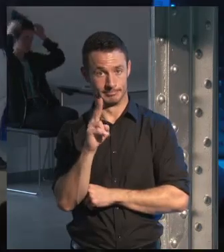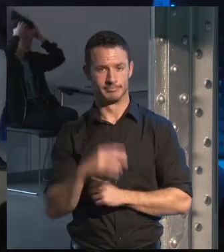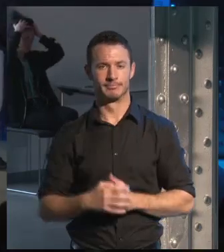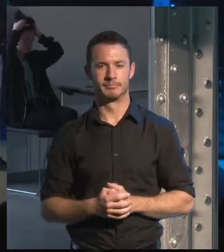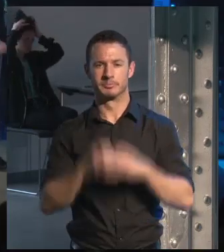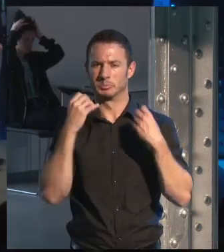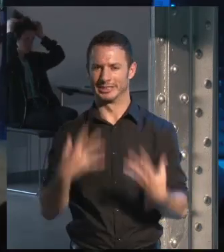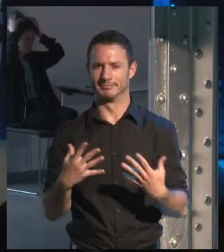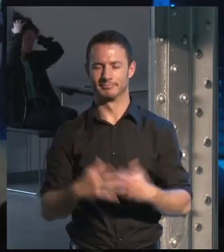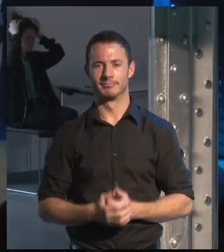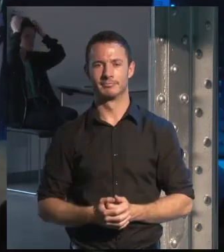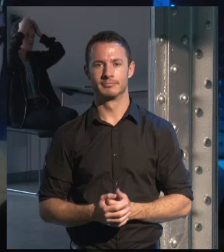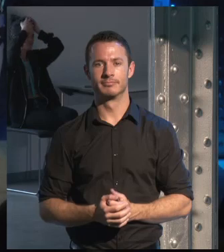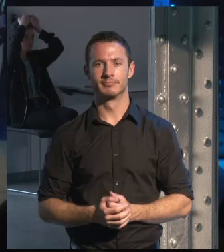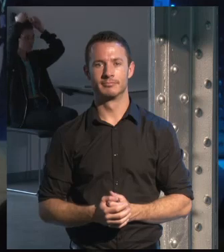Bueno,